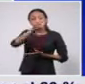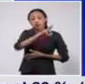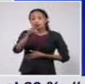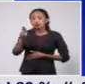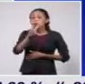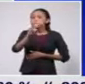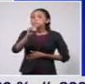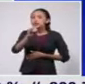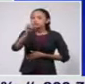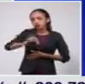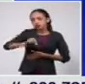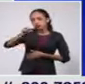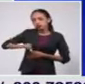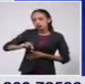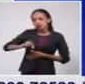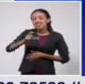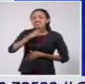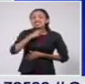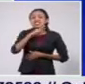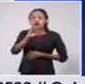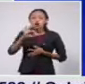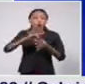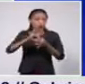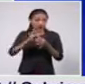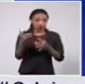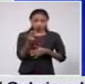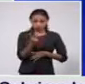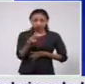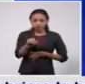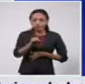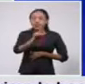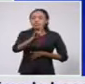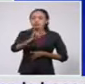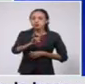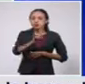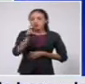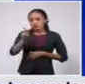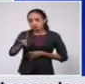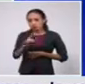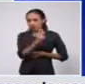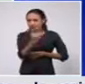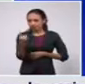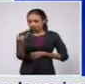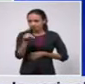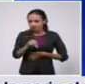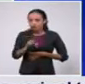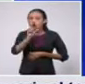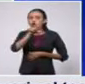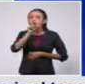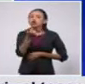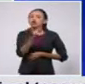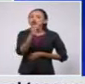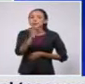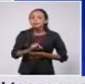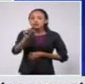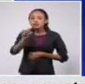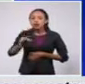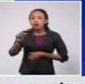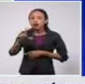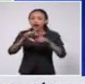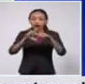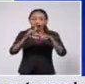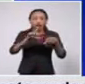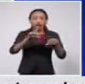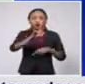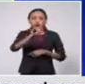20, Cerro y Guanabacoa con 19 cada uno, Cotorro 10 y Regla 9.